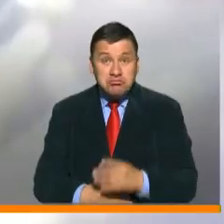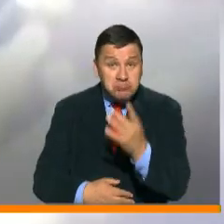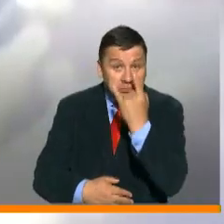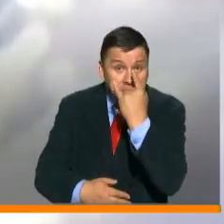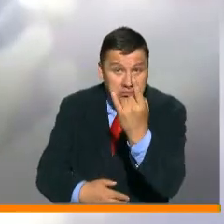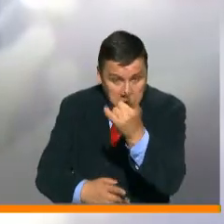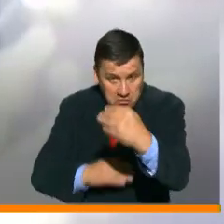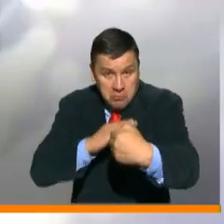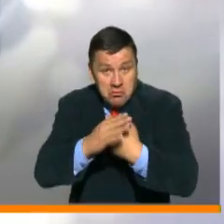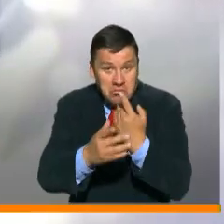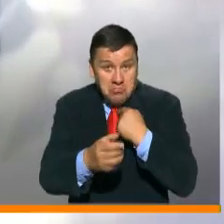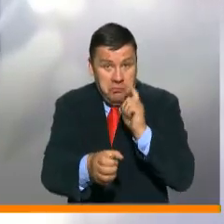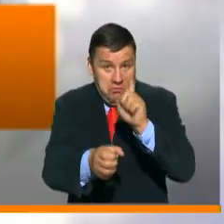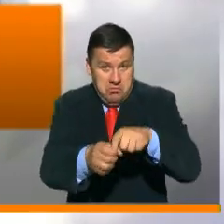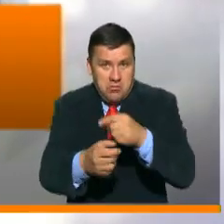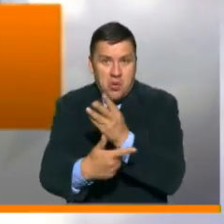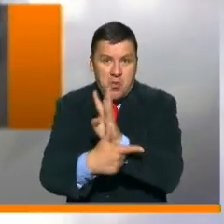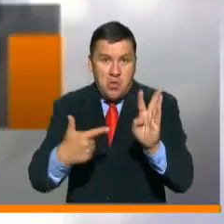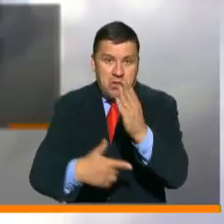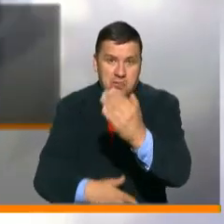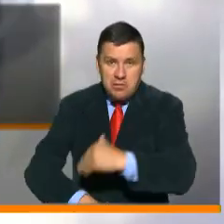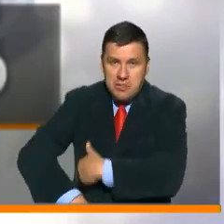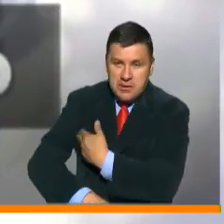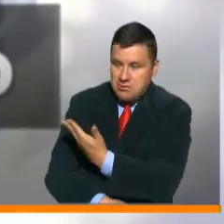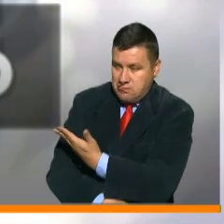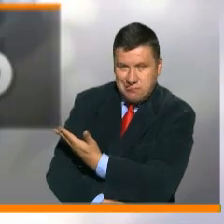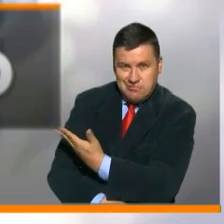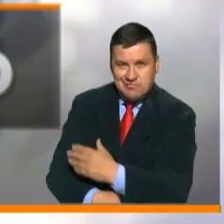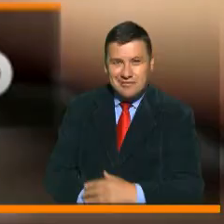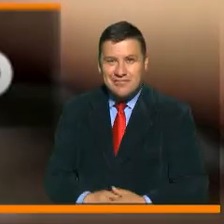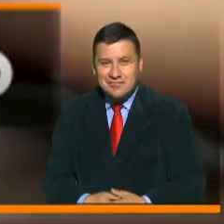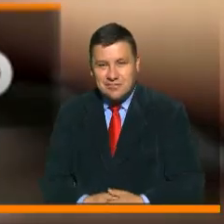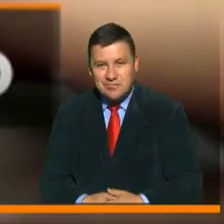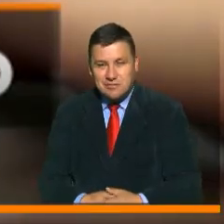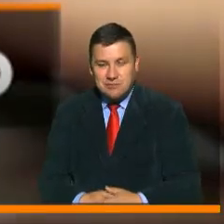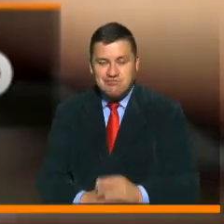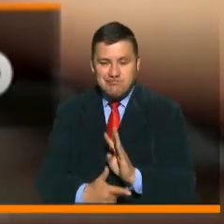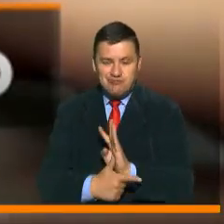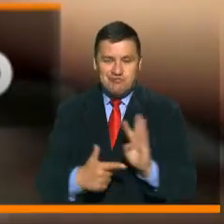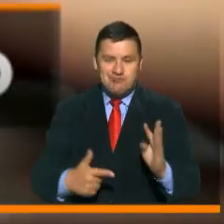podrán inscribirse a través de la página del ministerio de educación nacional